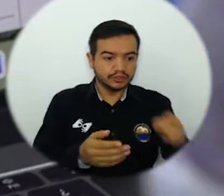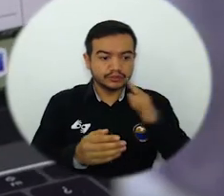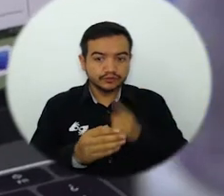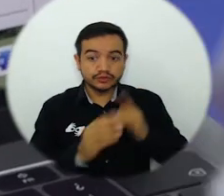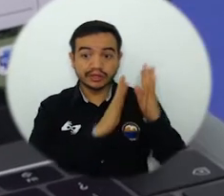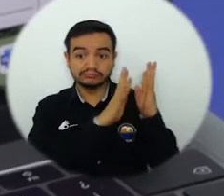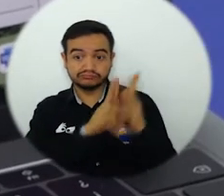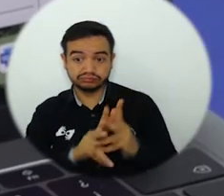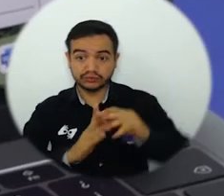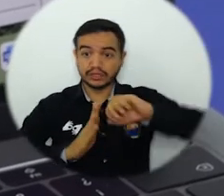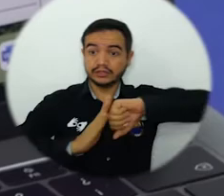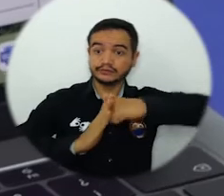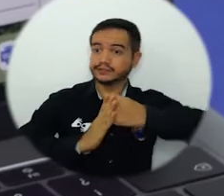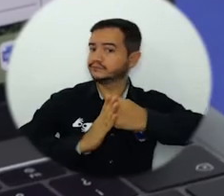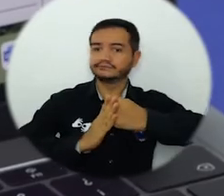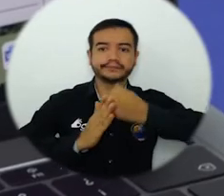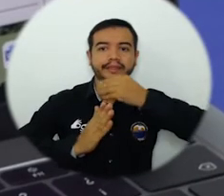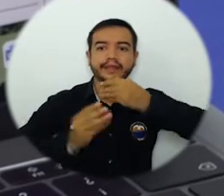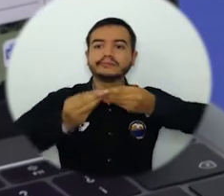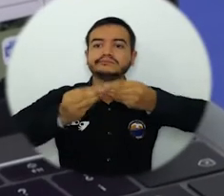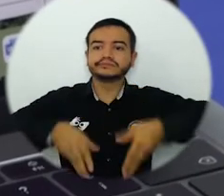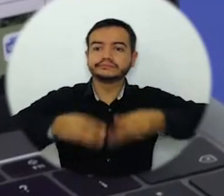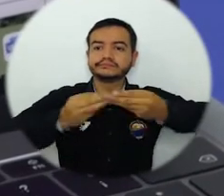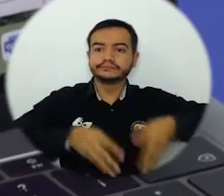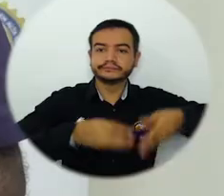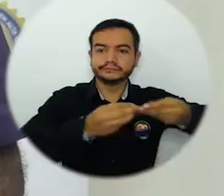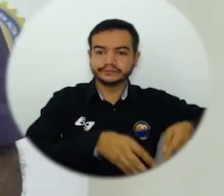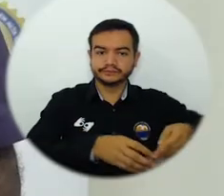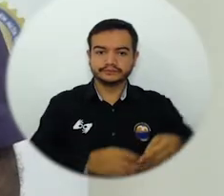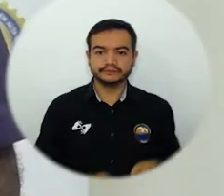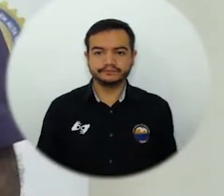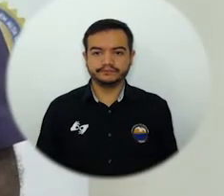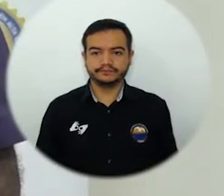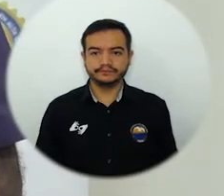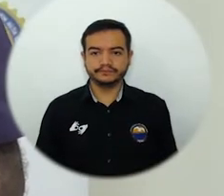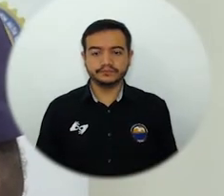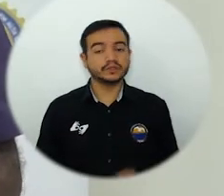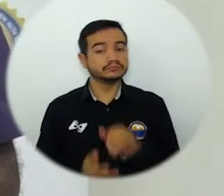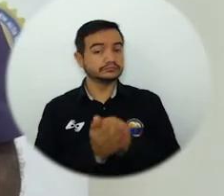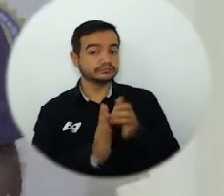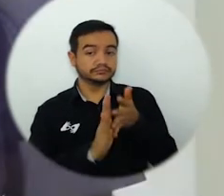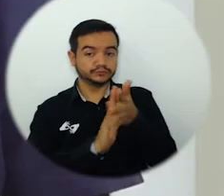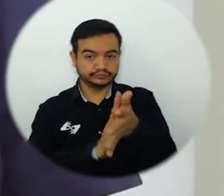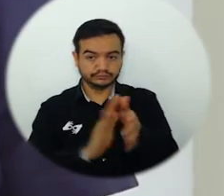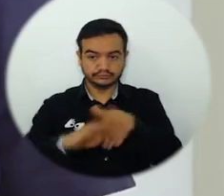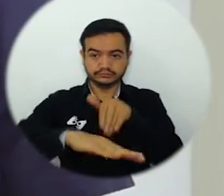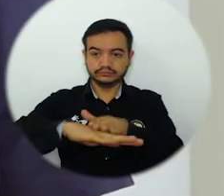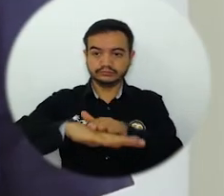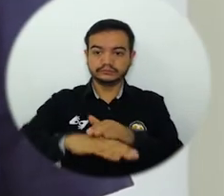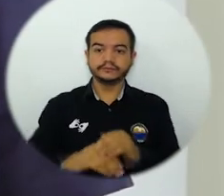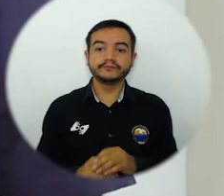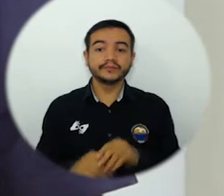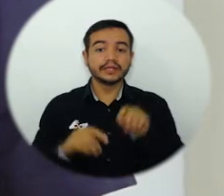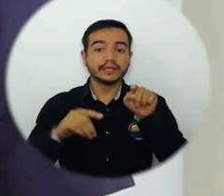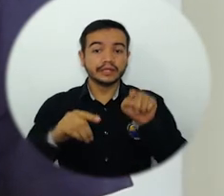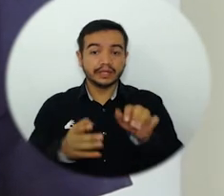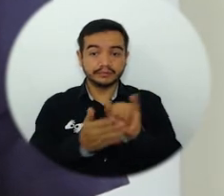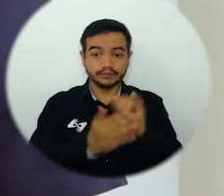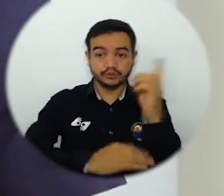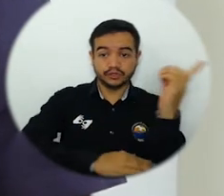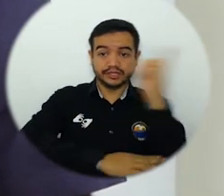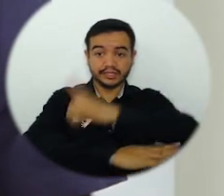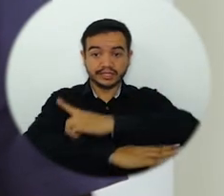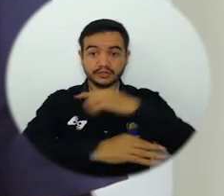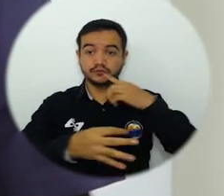de datos para guardar los registros del proceso electoral. En mérito de lo expuesto, resuelve declarar la cancelación de la jornada